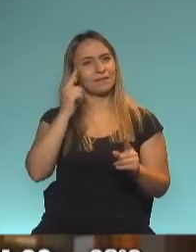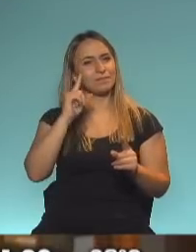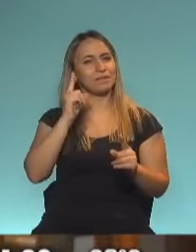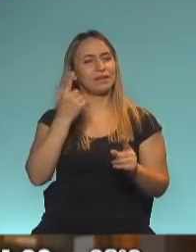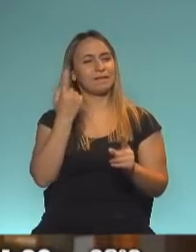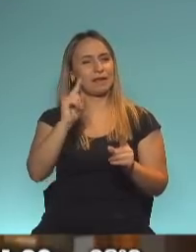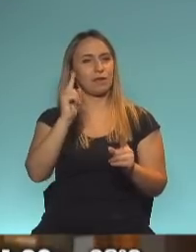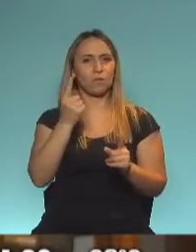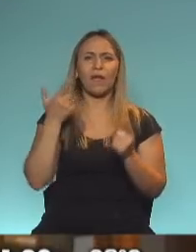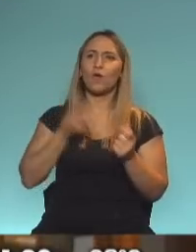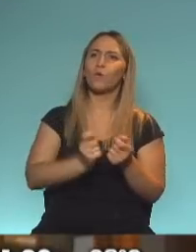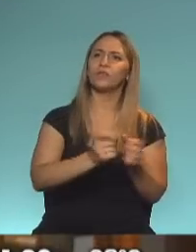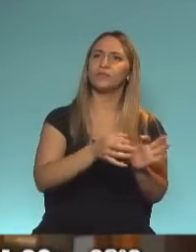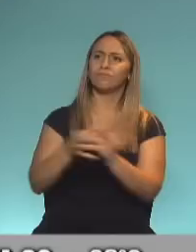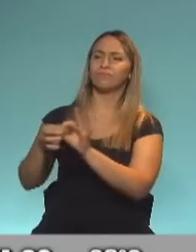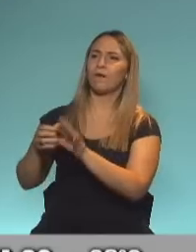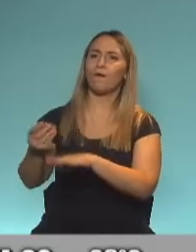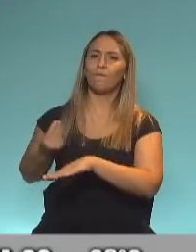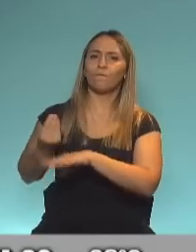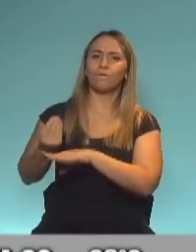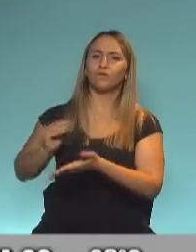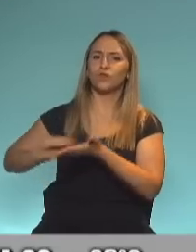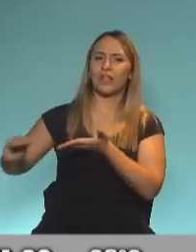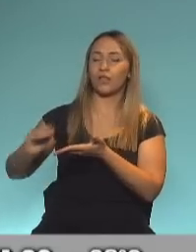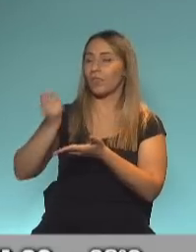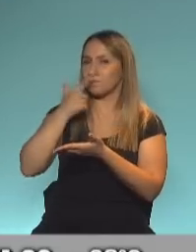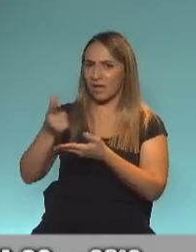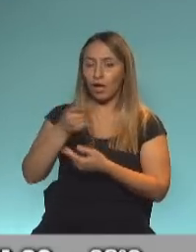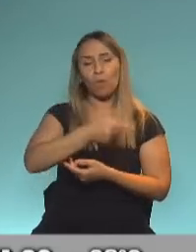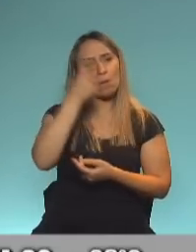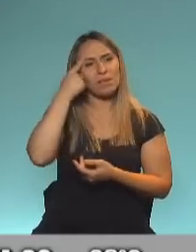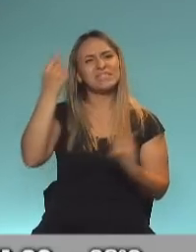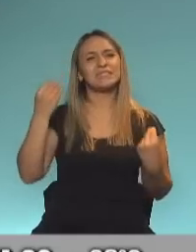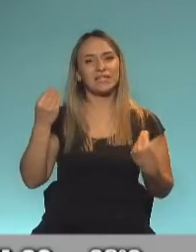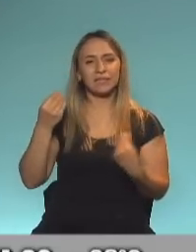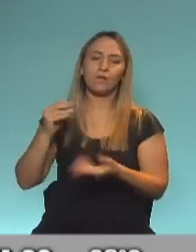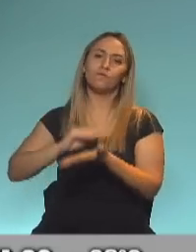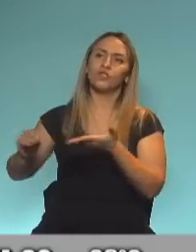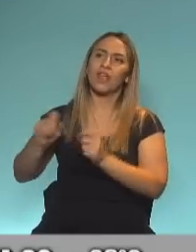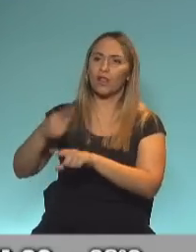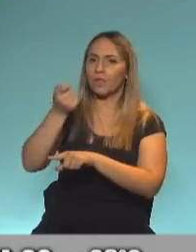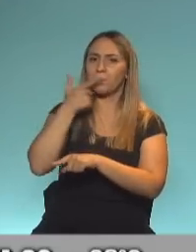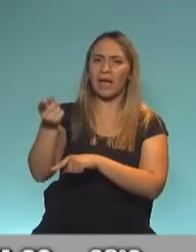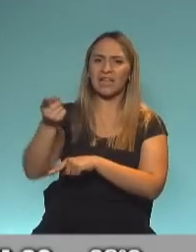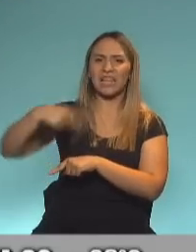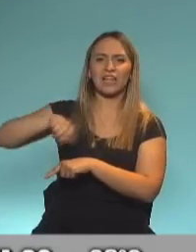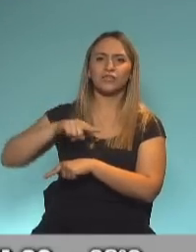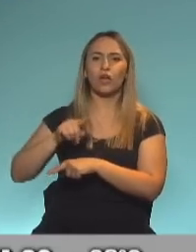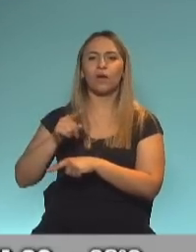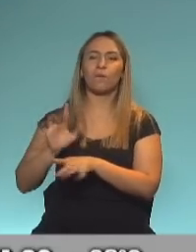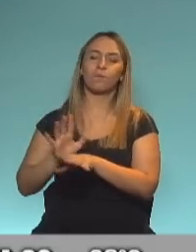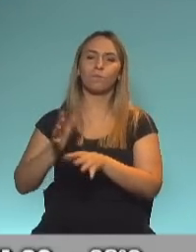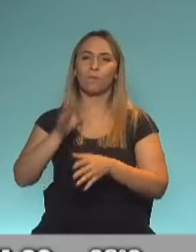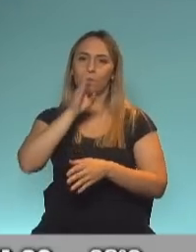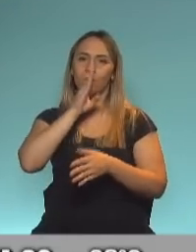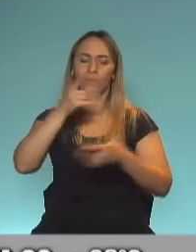del macrismo? ¿No le llama la atención? ¿O piensa que los funcionarios del macrismo eran funcionarios pristinos,